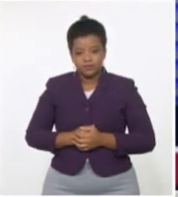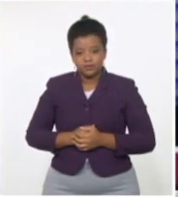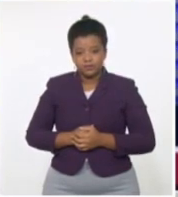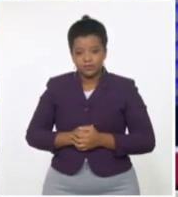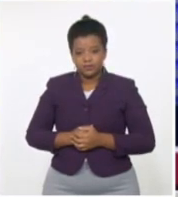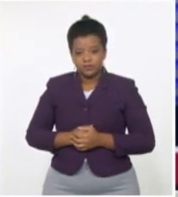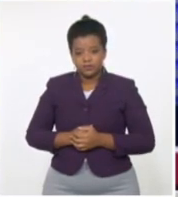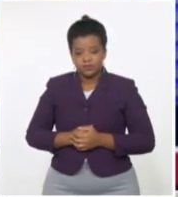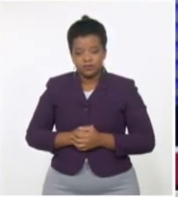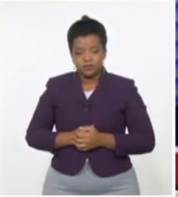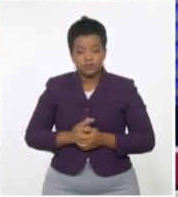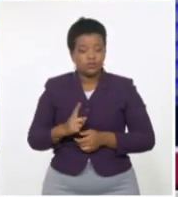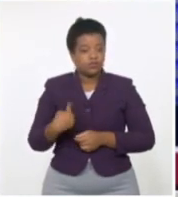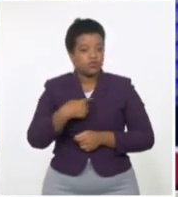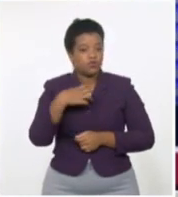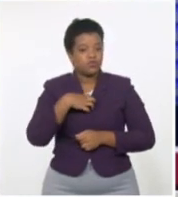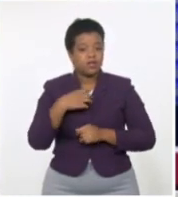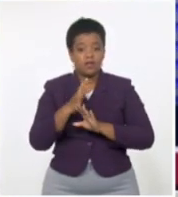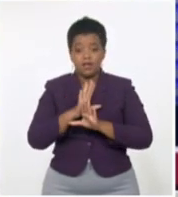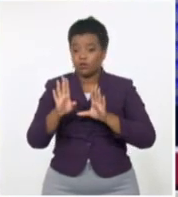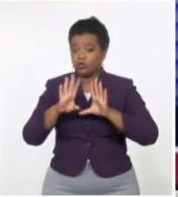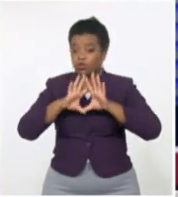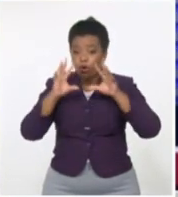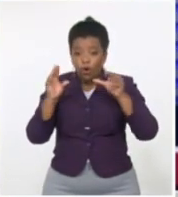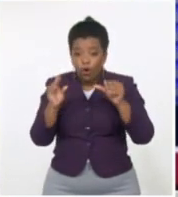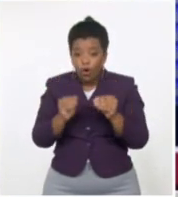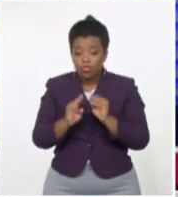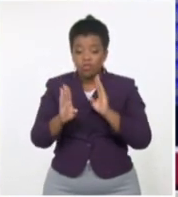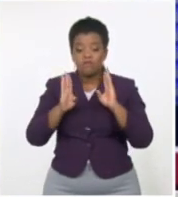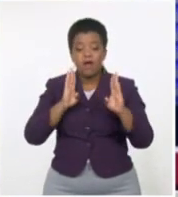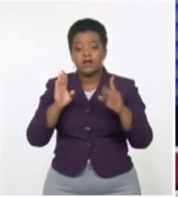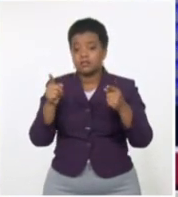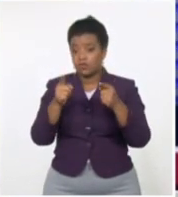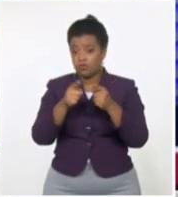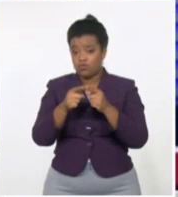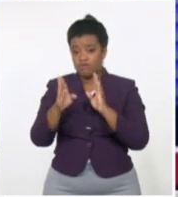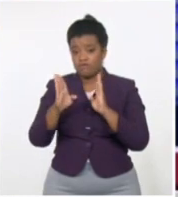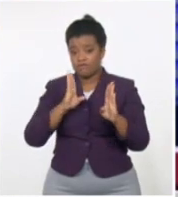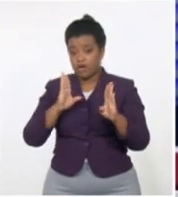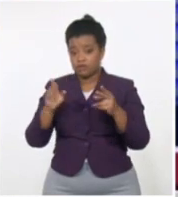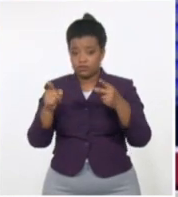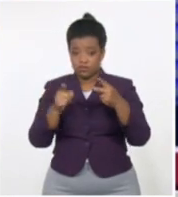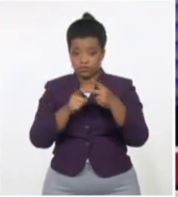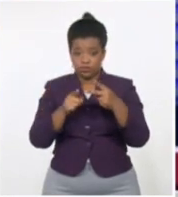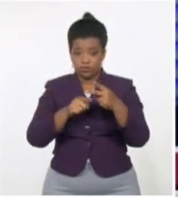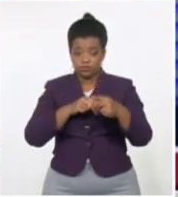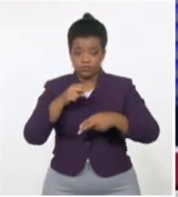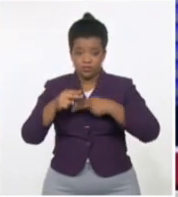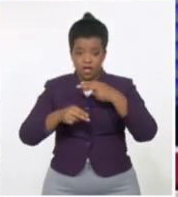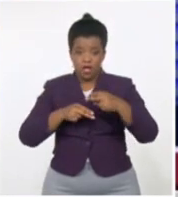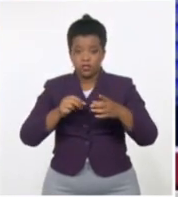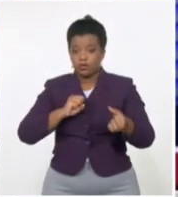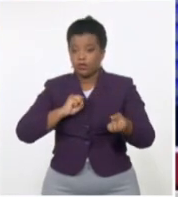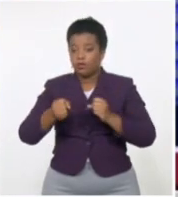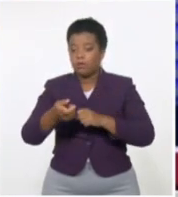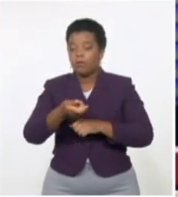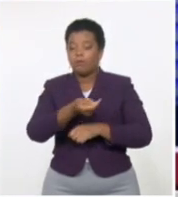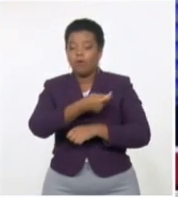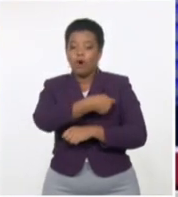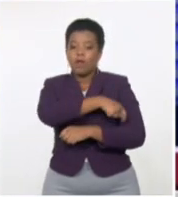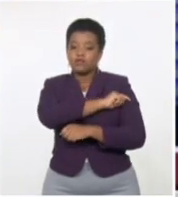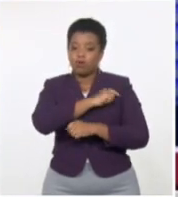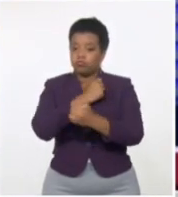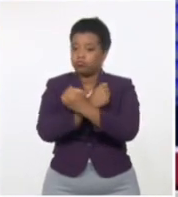todos los estudios de fase 1 y fase 2, ya se hizo el estudio de intervención controlada en población de riesgo, donde se